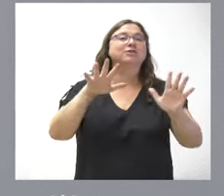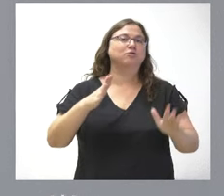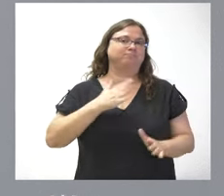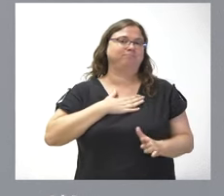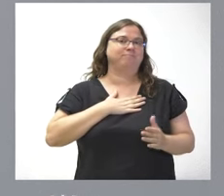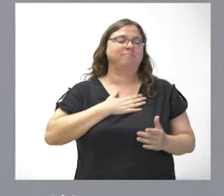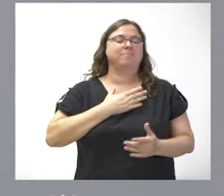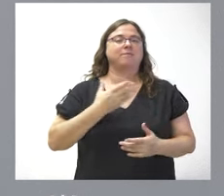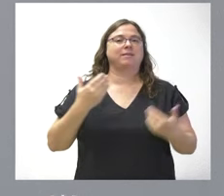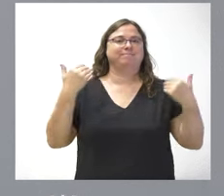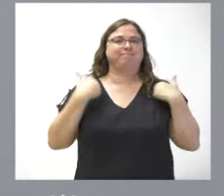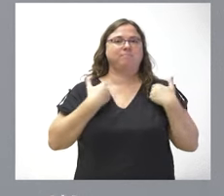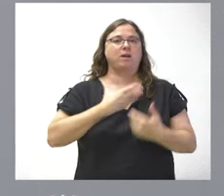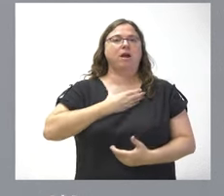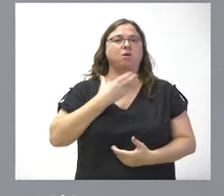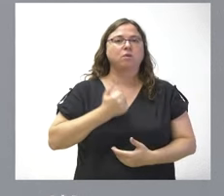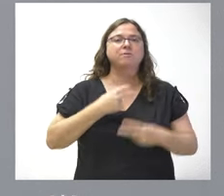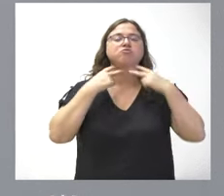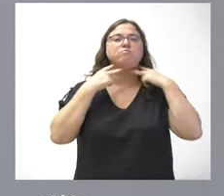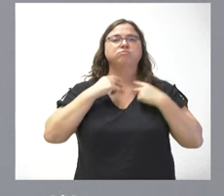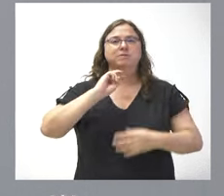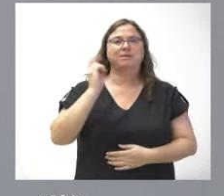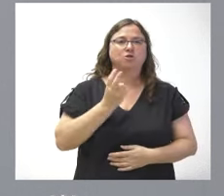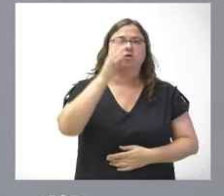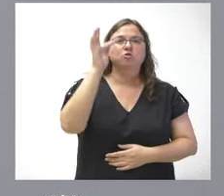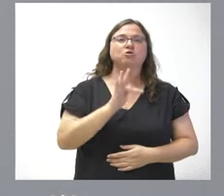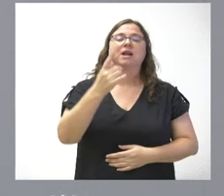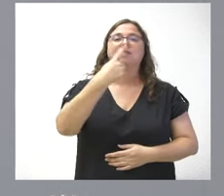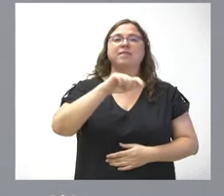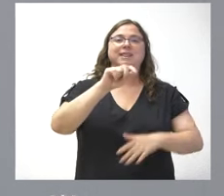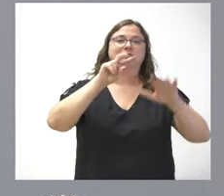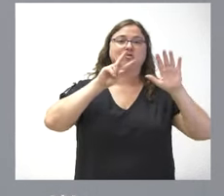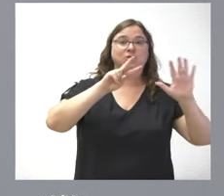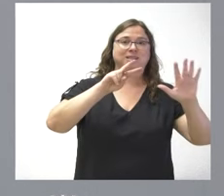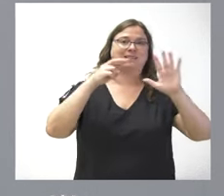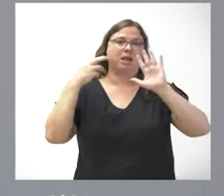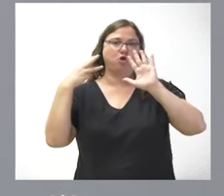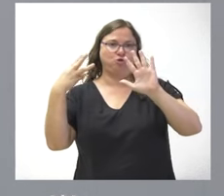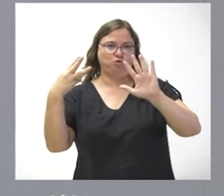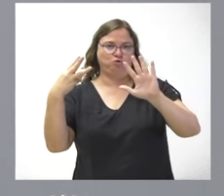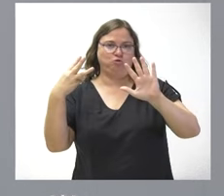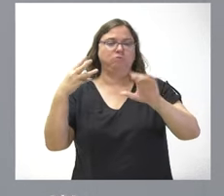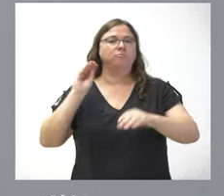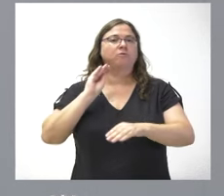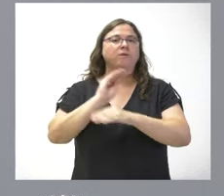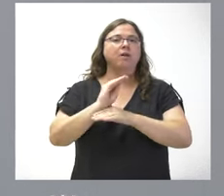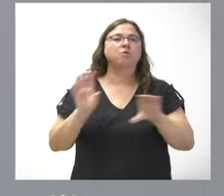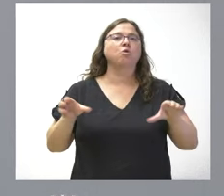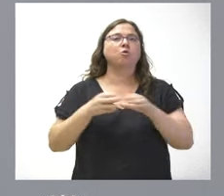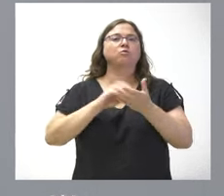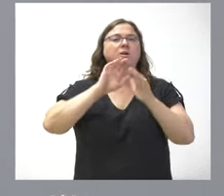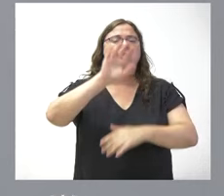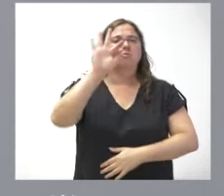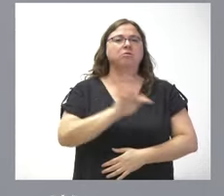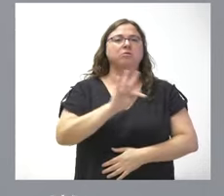entidades locales que son 178 centros que van a recibir financiación de la junta de Castilla y león por un importe de